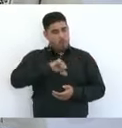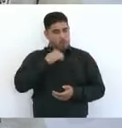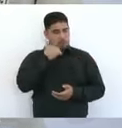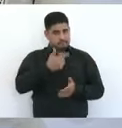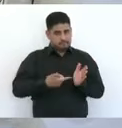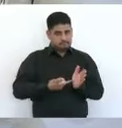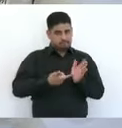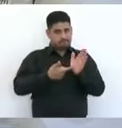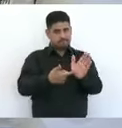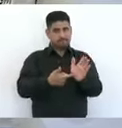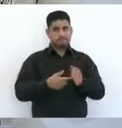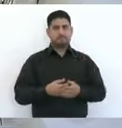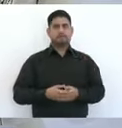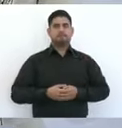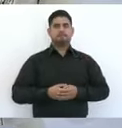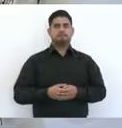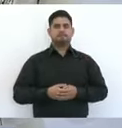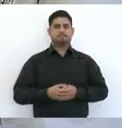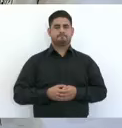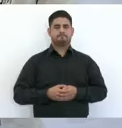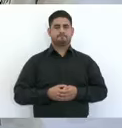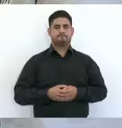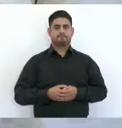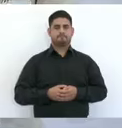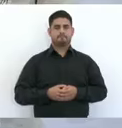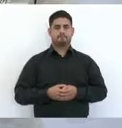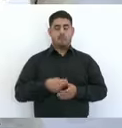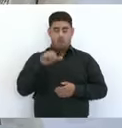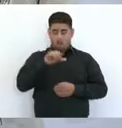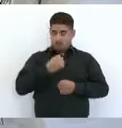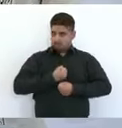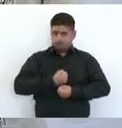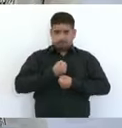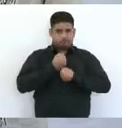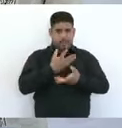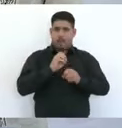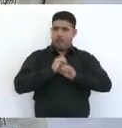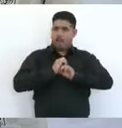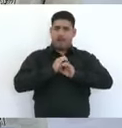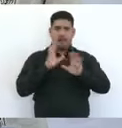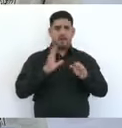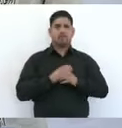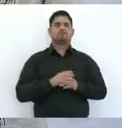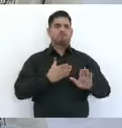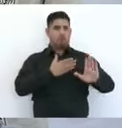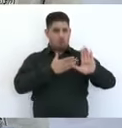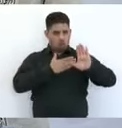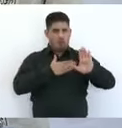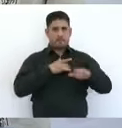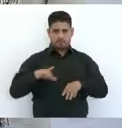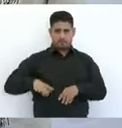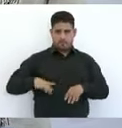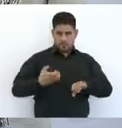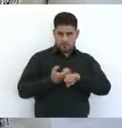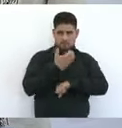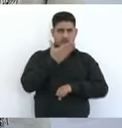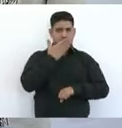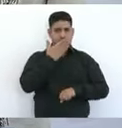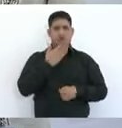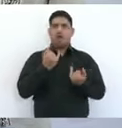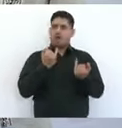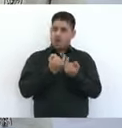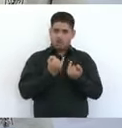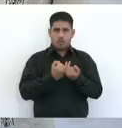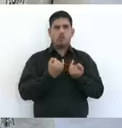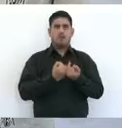esperamos haga sentido. Expreso, obviamente, el compromiso del gobierno del estado